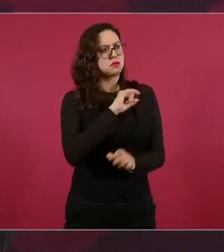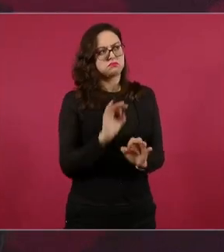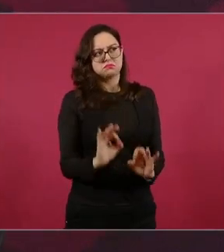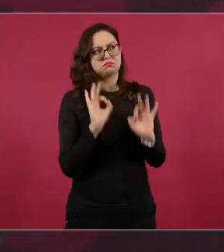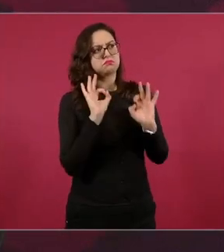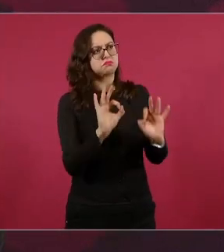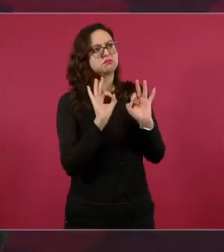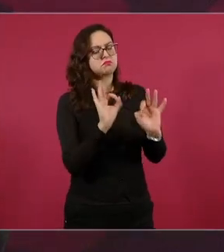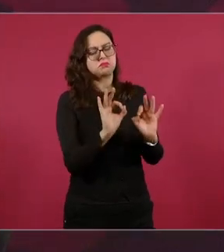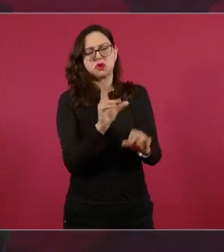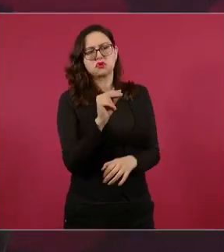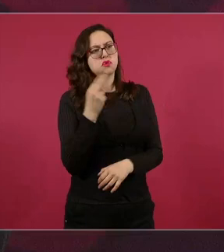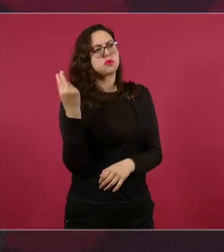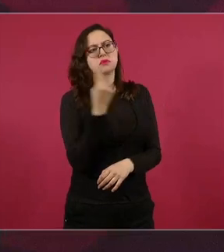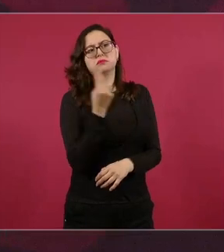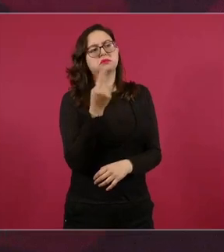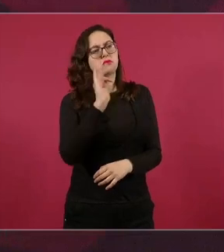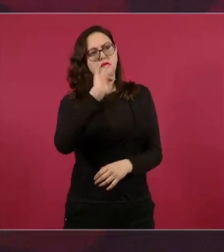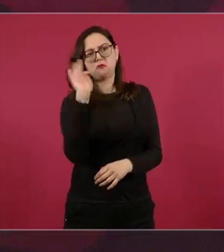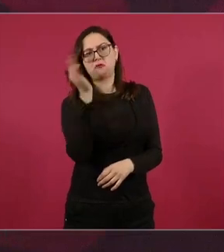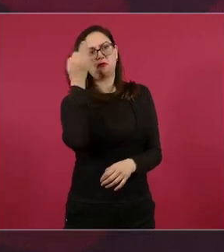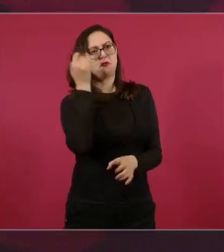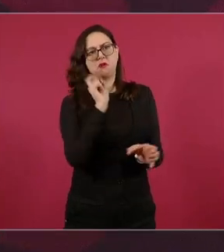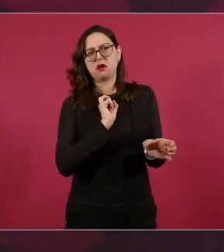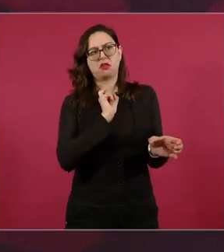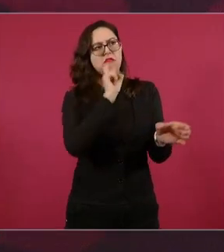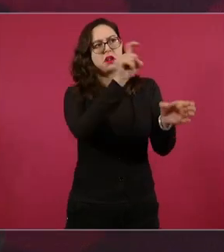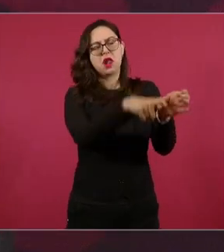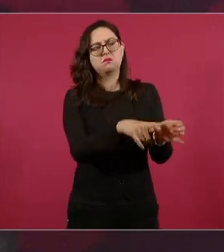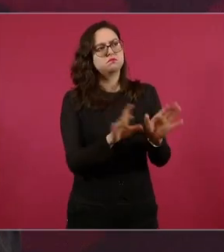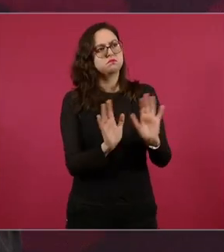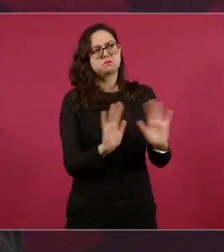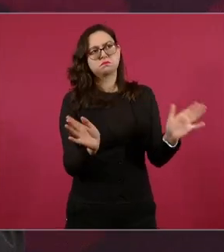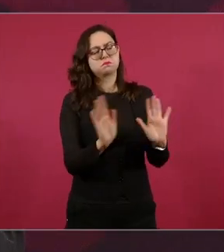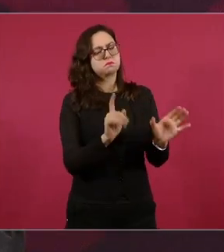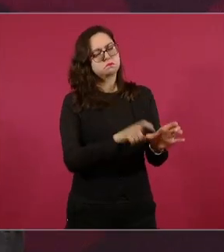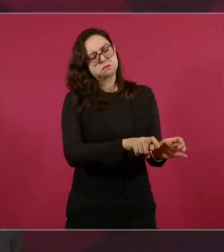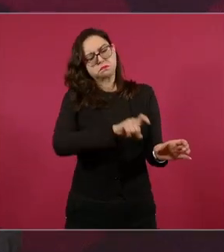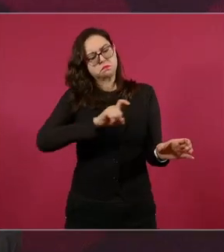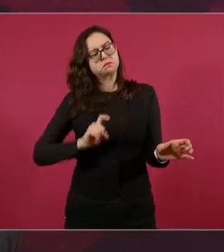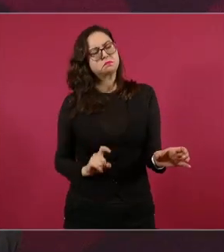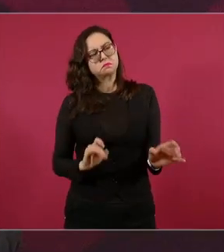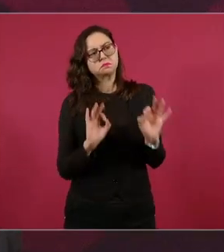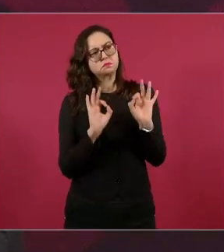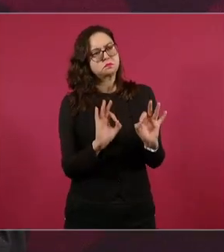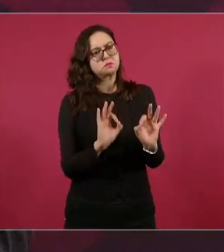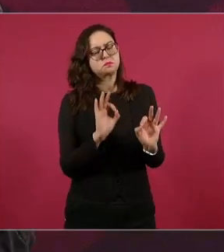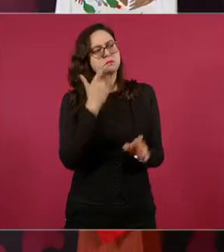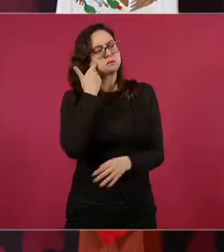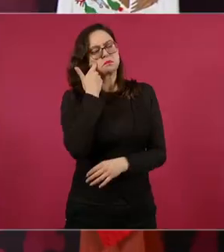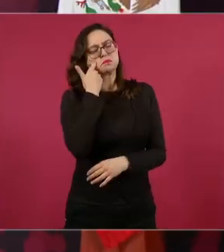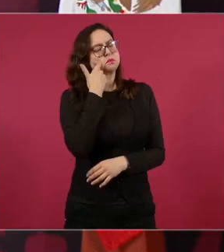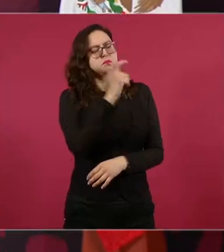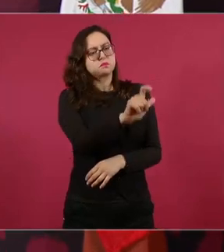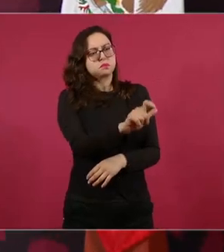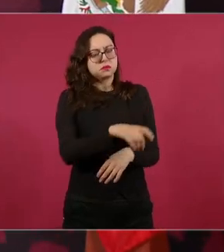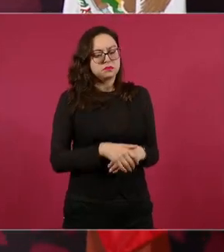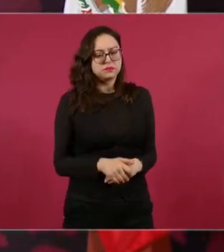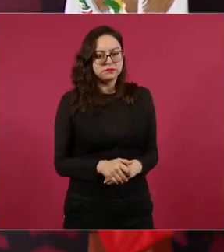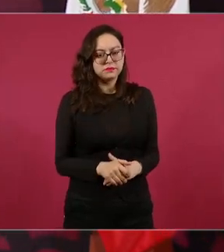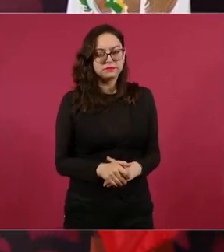servicio de salud pública y que no quieren la federalización,